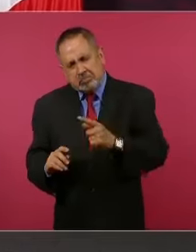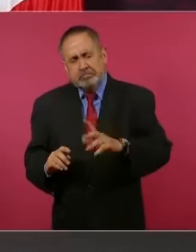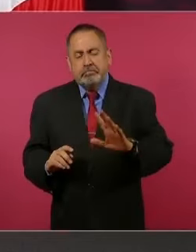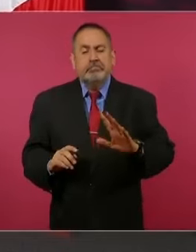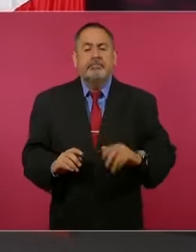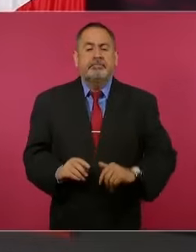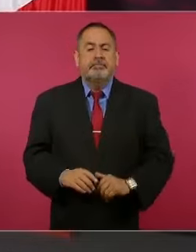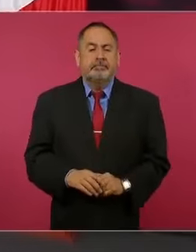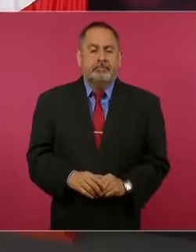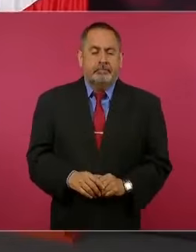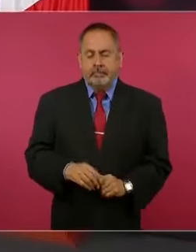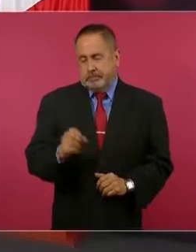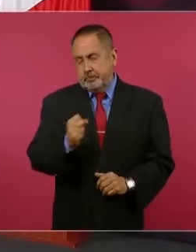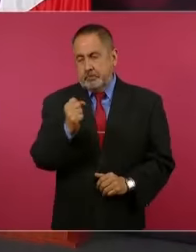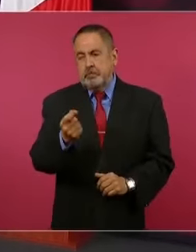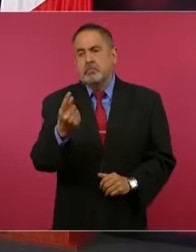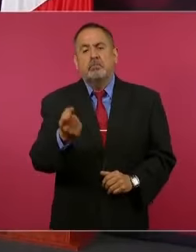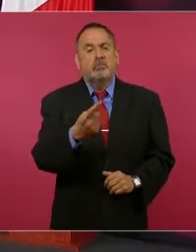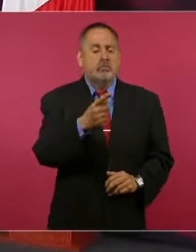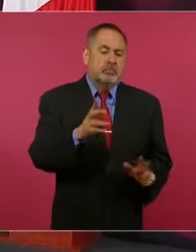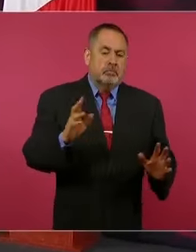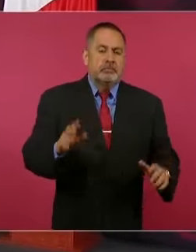todos afortunadamente